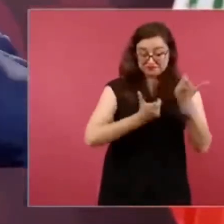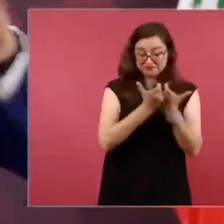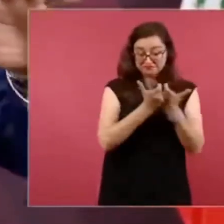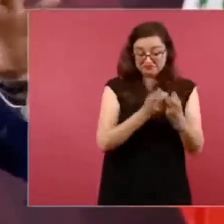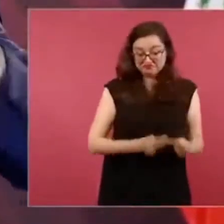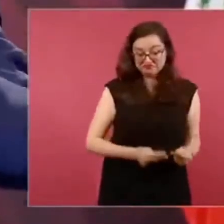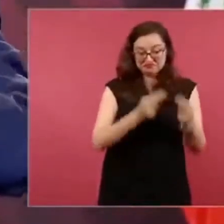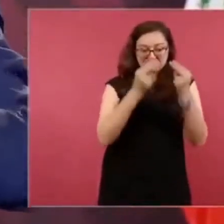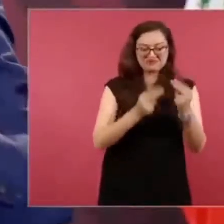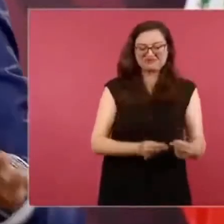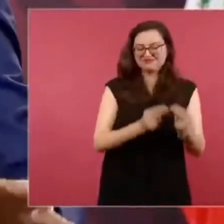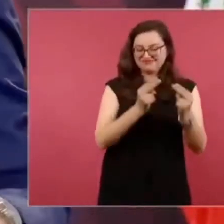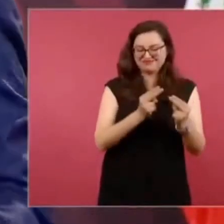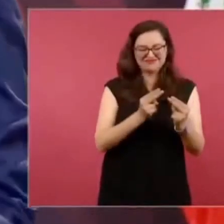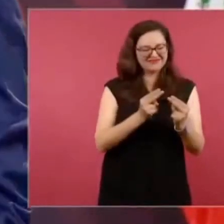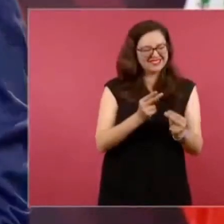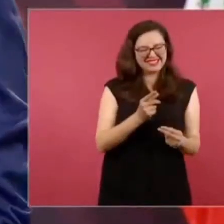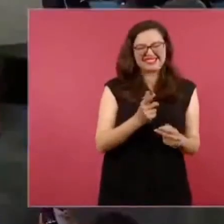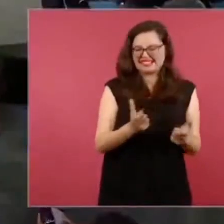no hay